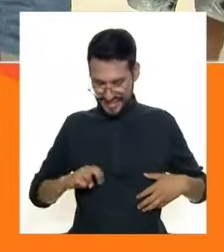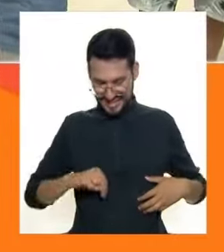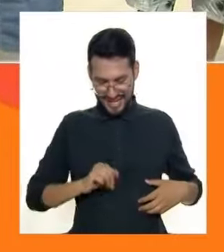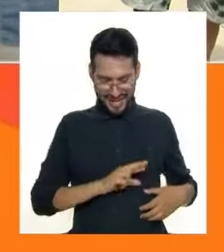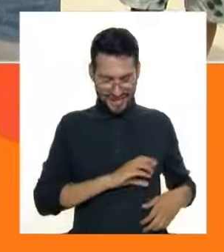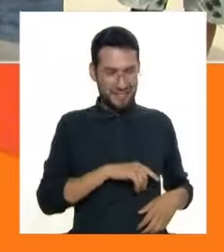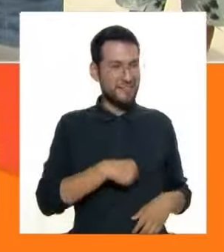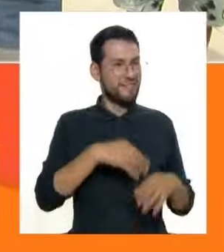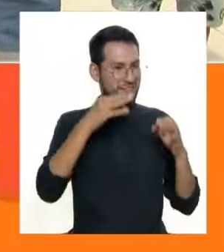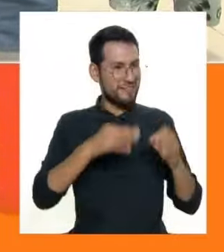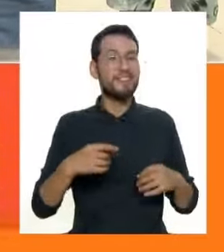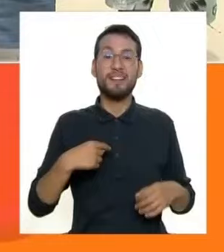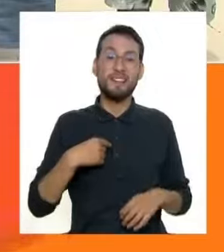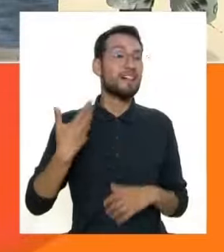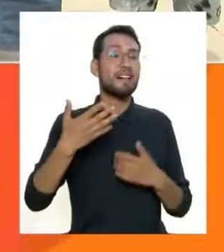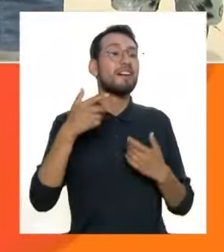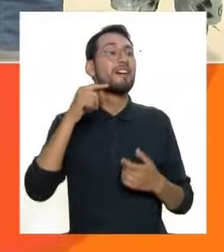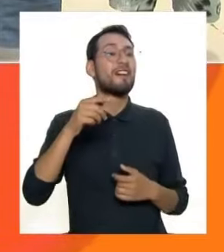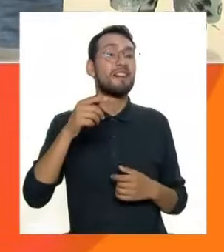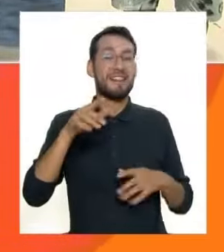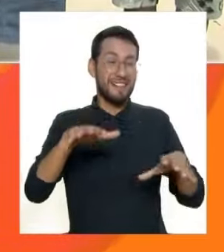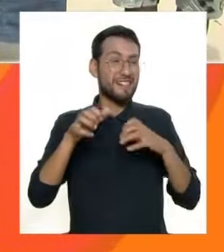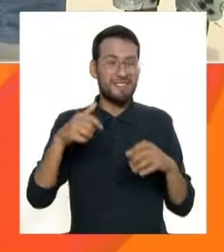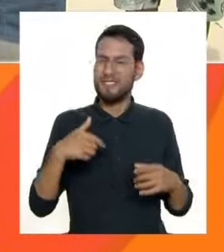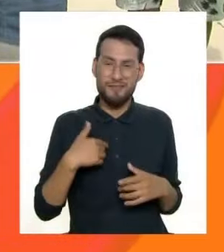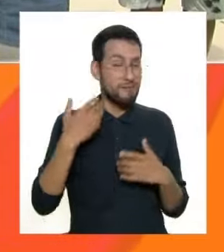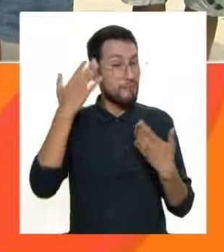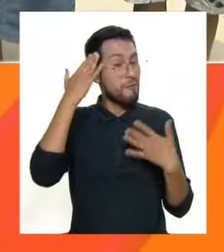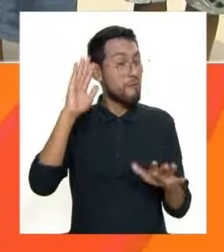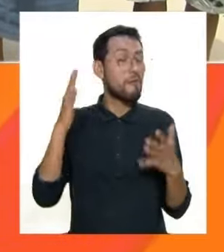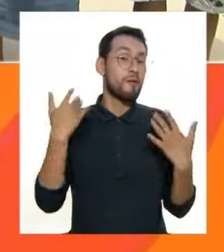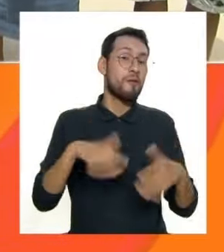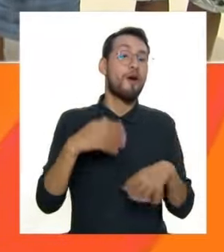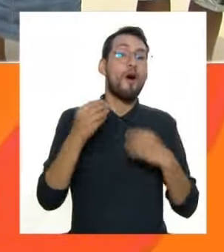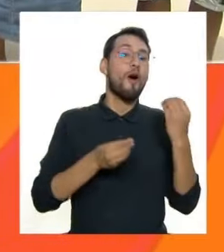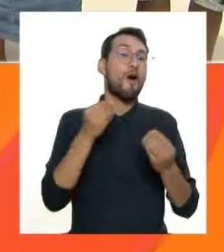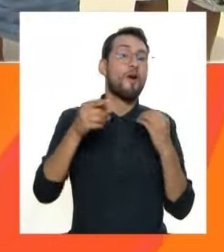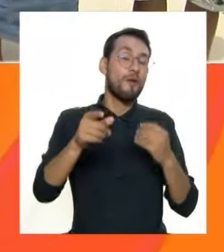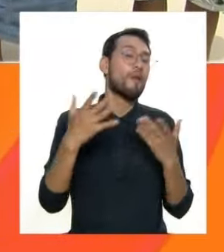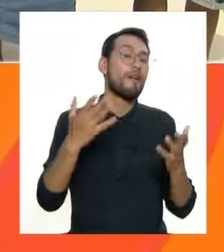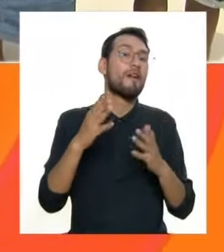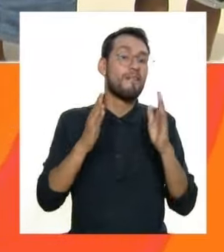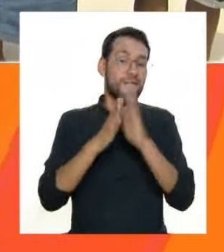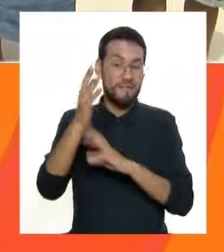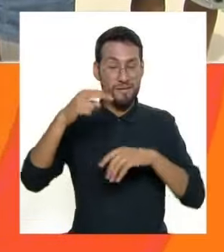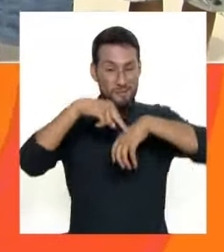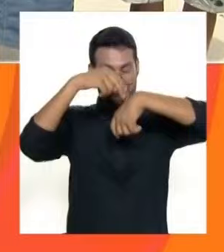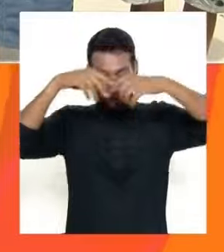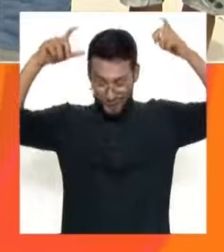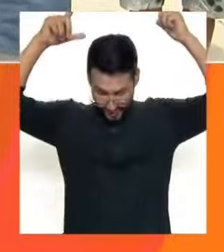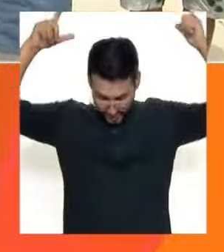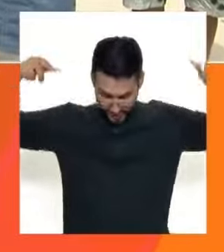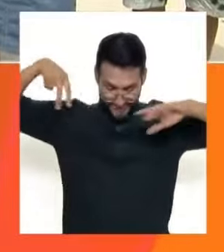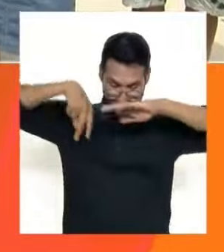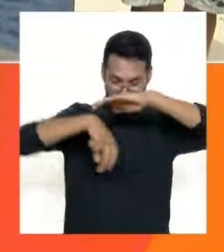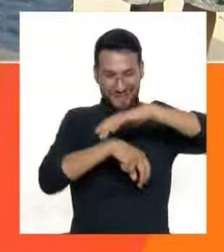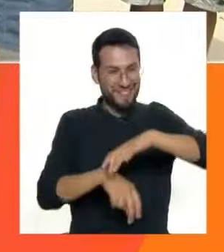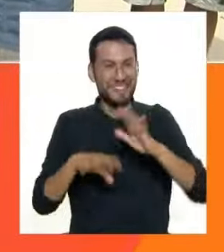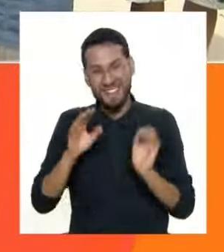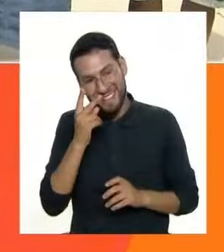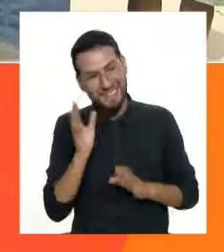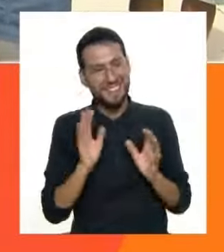de verdad. Ya a partir de lo que hizo del hielo, yo no quiero imaginarme cómo va a ser esa nota cuando ustedes hagan paracaidismo. Pero bueno, listo.